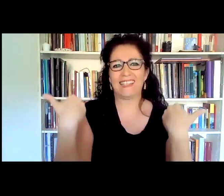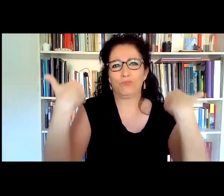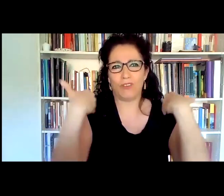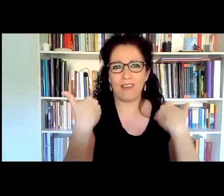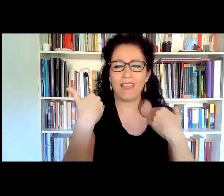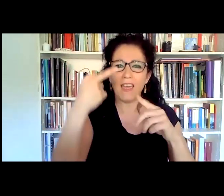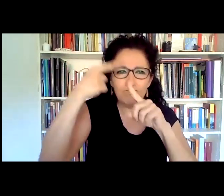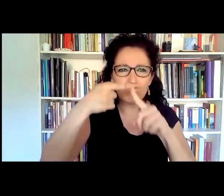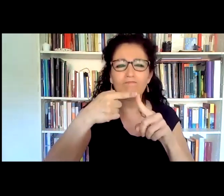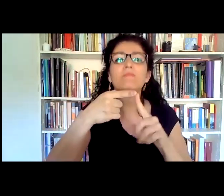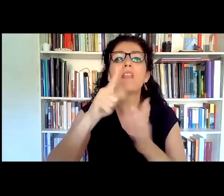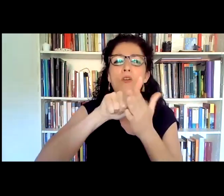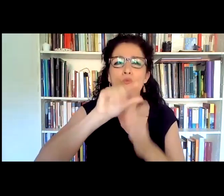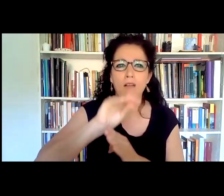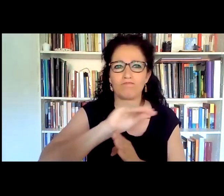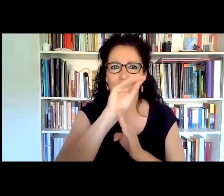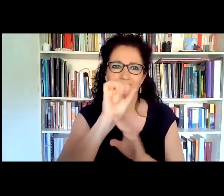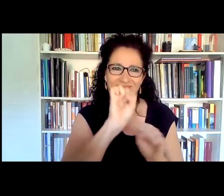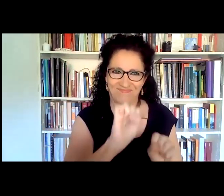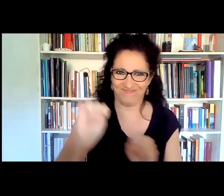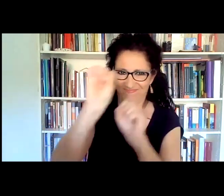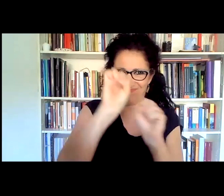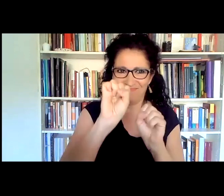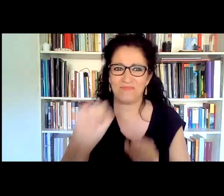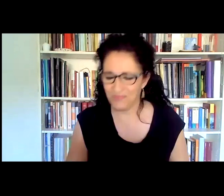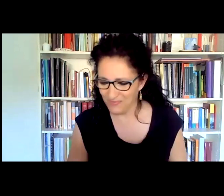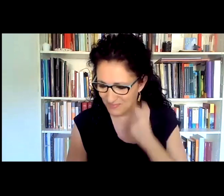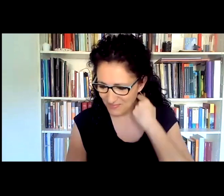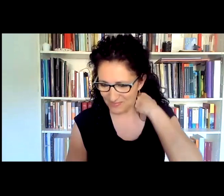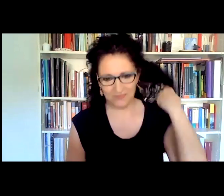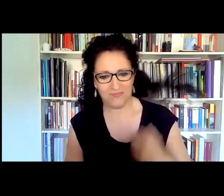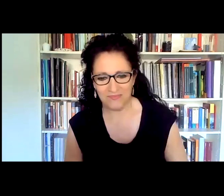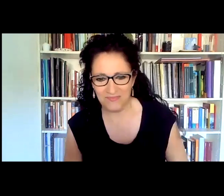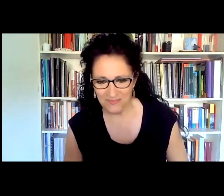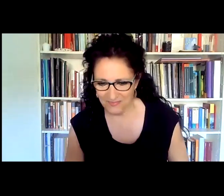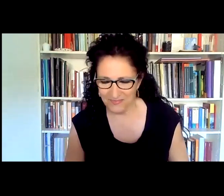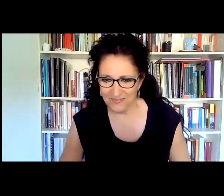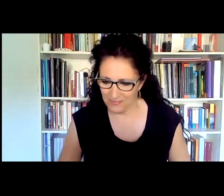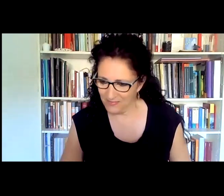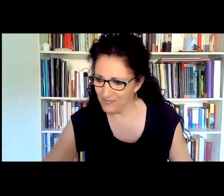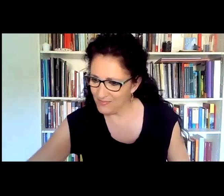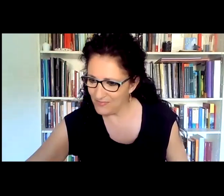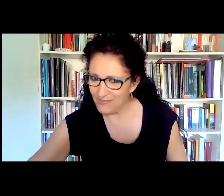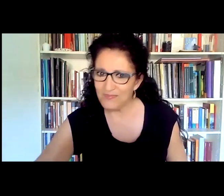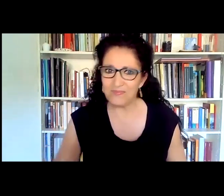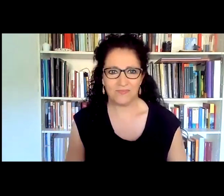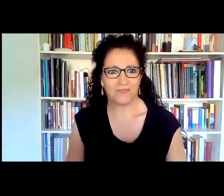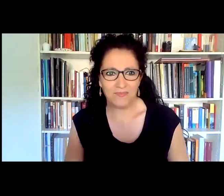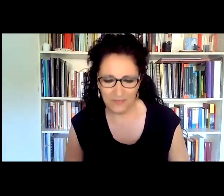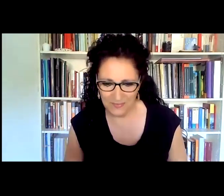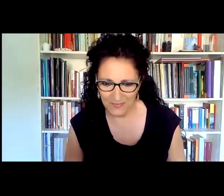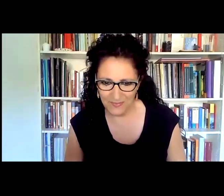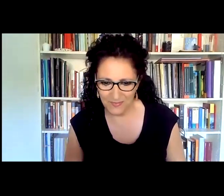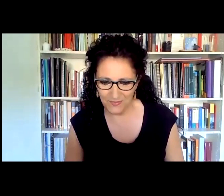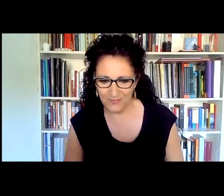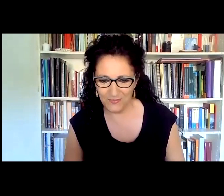y como objetivo último sensibilizar en hacer responsables en la promoción y